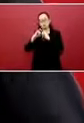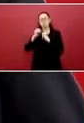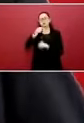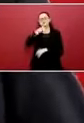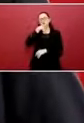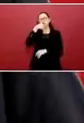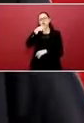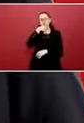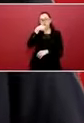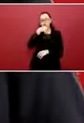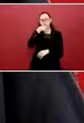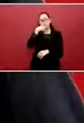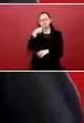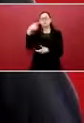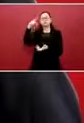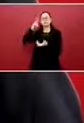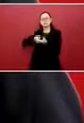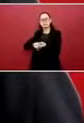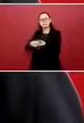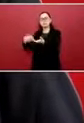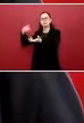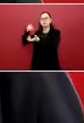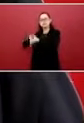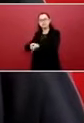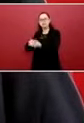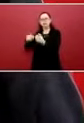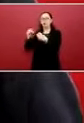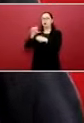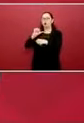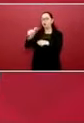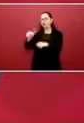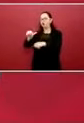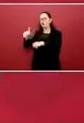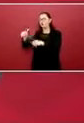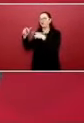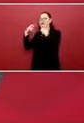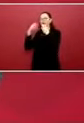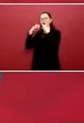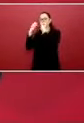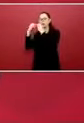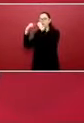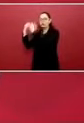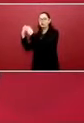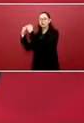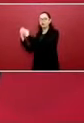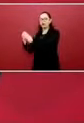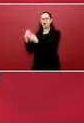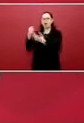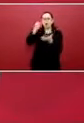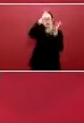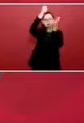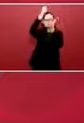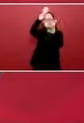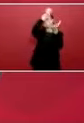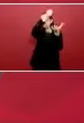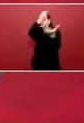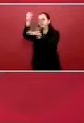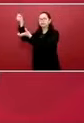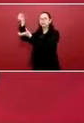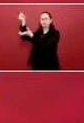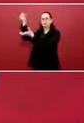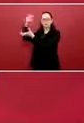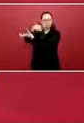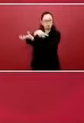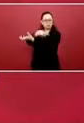el aparato administrativo y el aparato burocrático, y el presupuesto se quedaba arriba y al adulto mayor no le